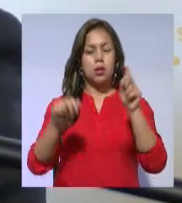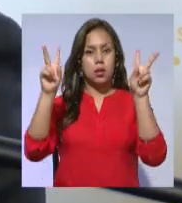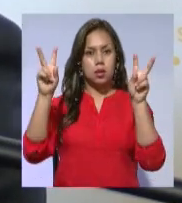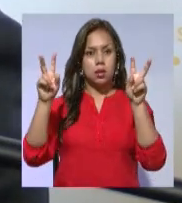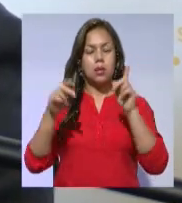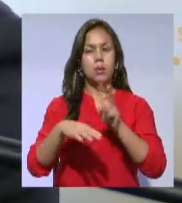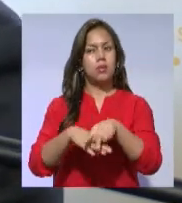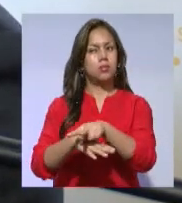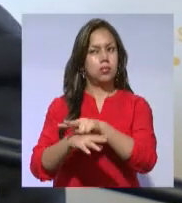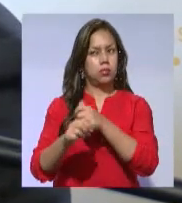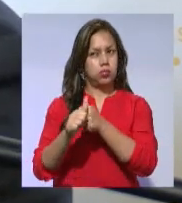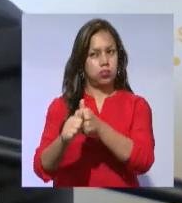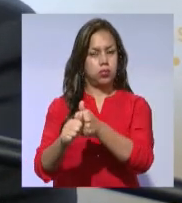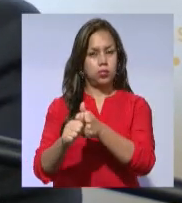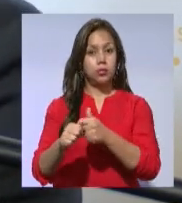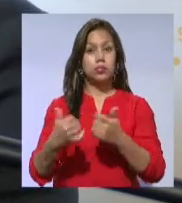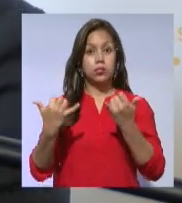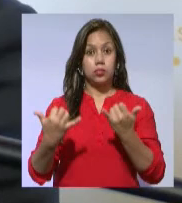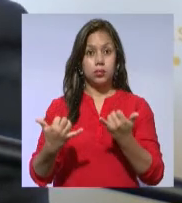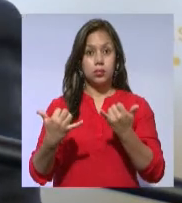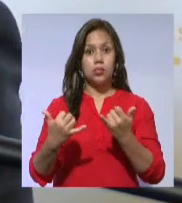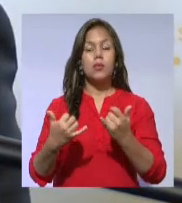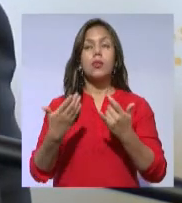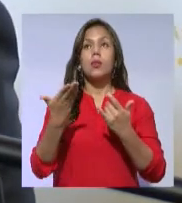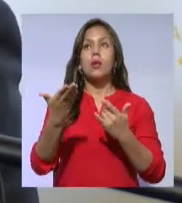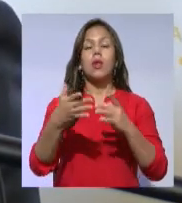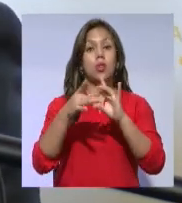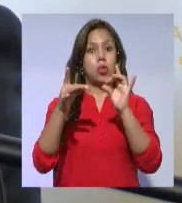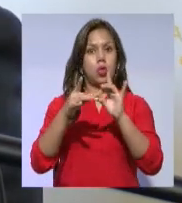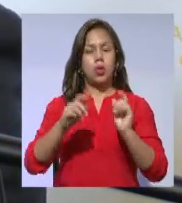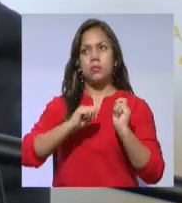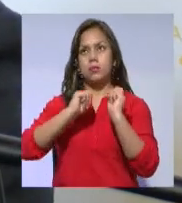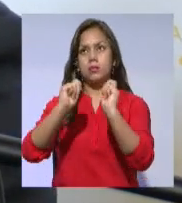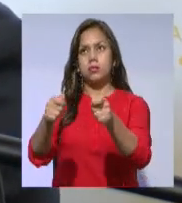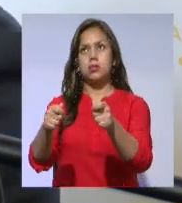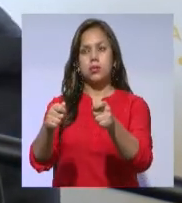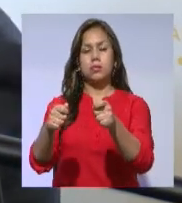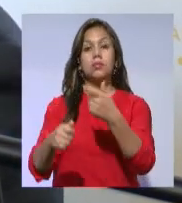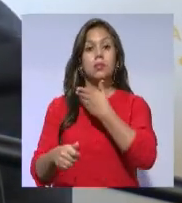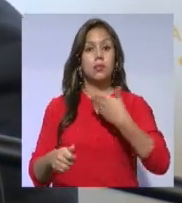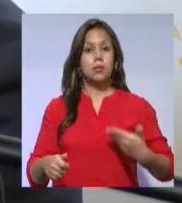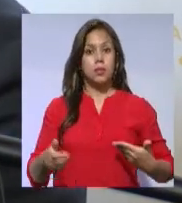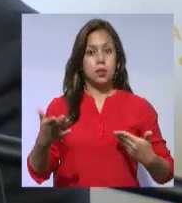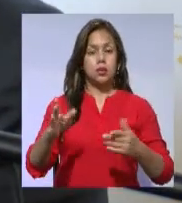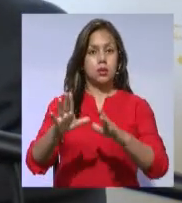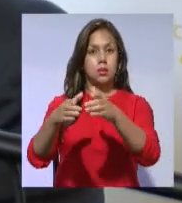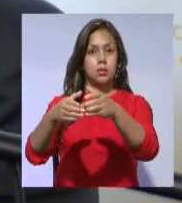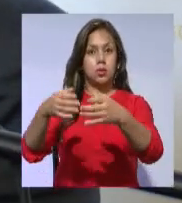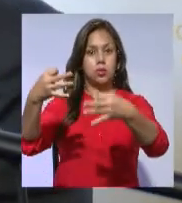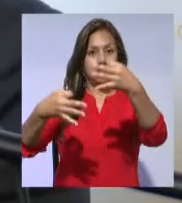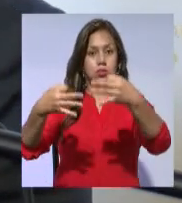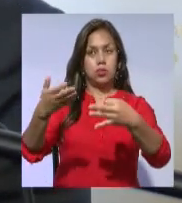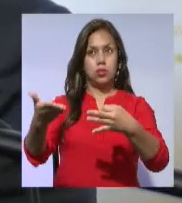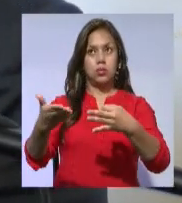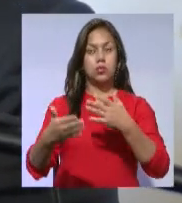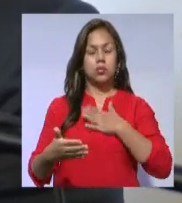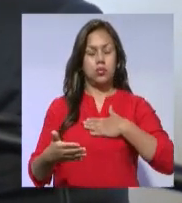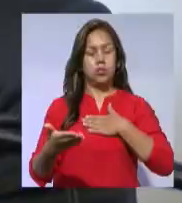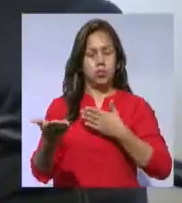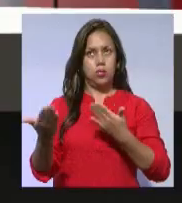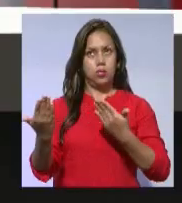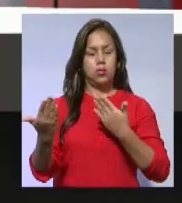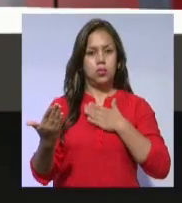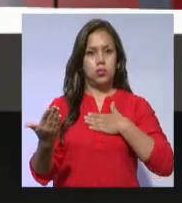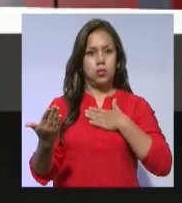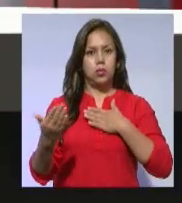fiscalización haremos llegar inmediatamente esta documentación a la presidenta de la comisión de fiscalización señor contralor